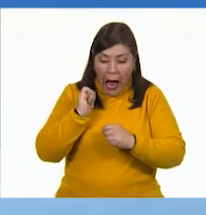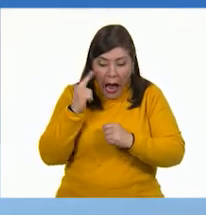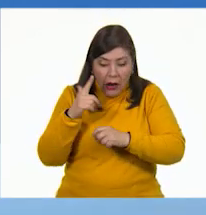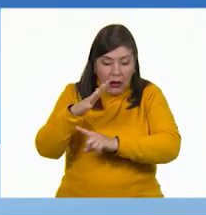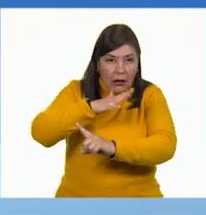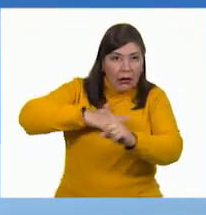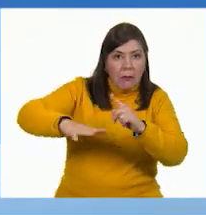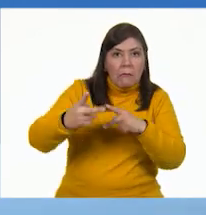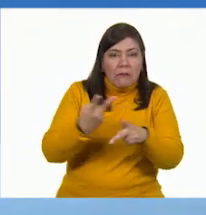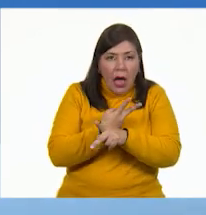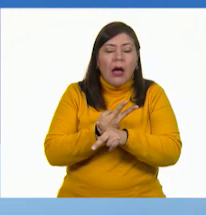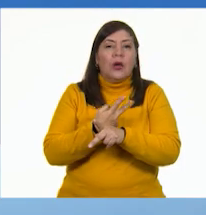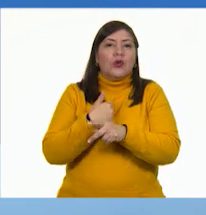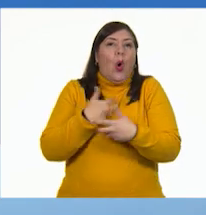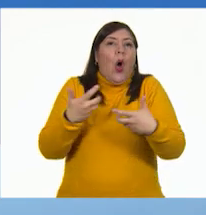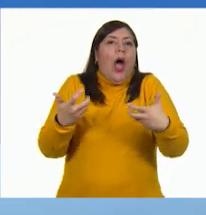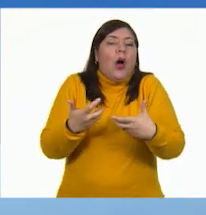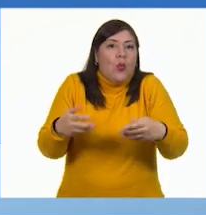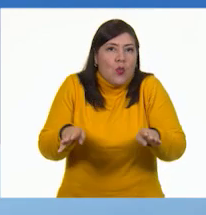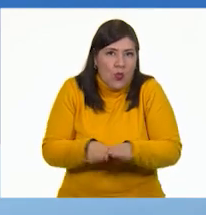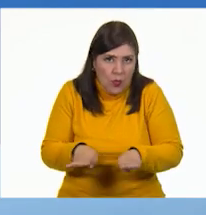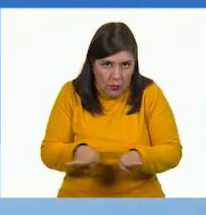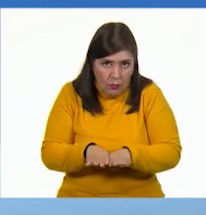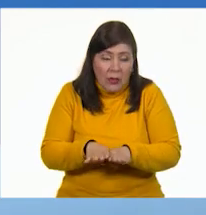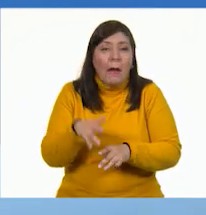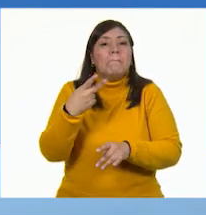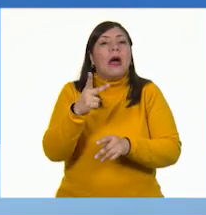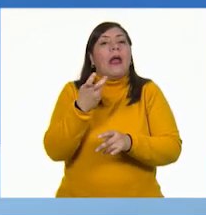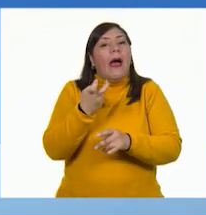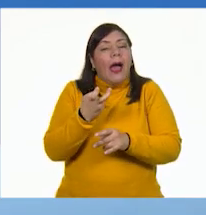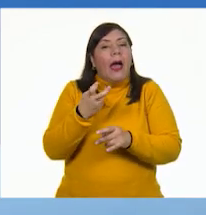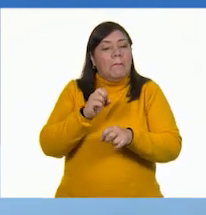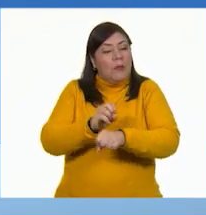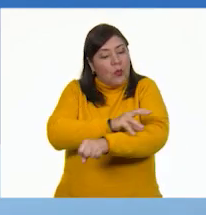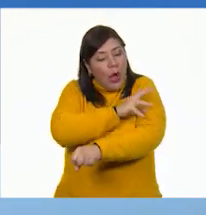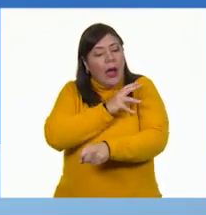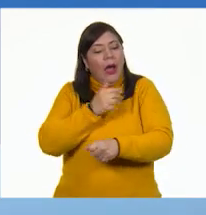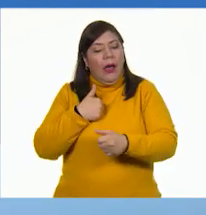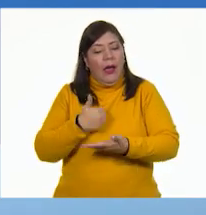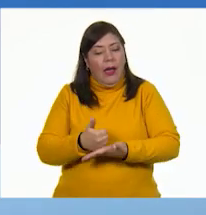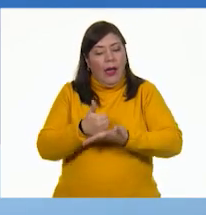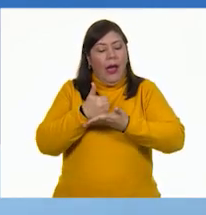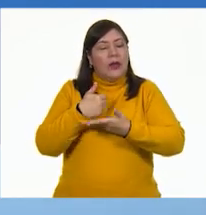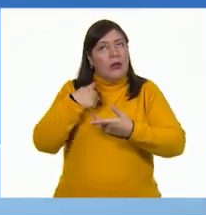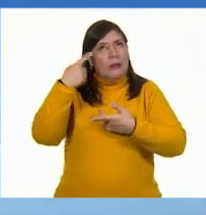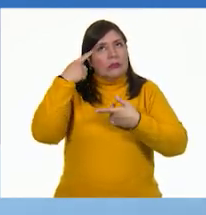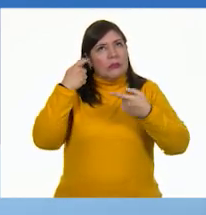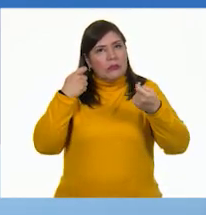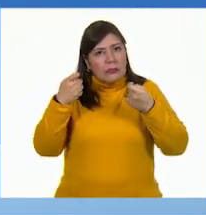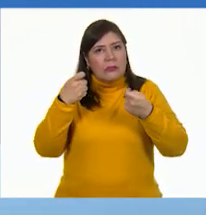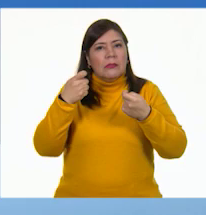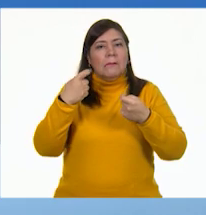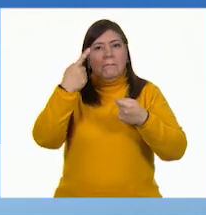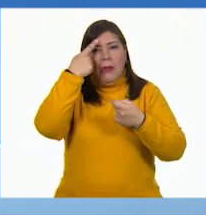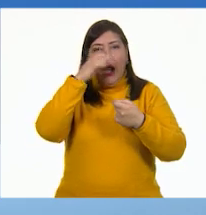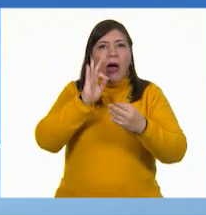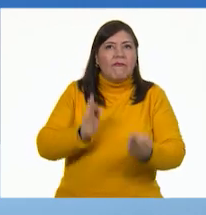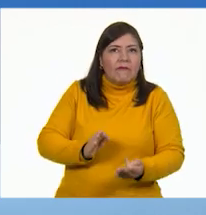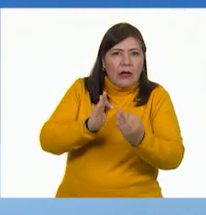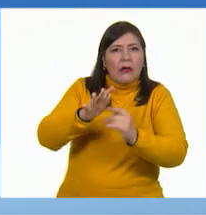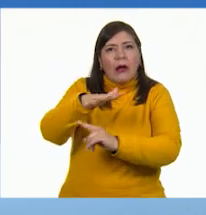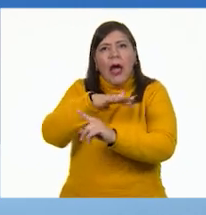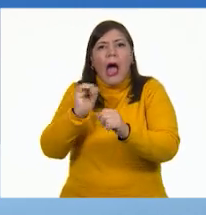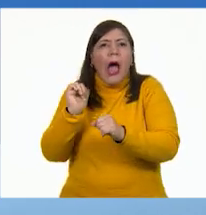nuestro alrededor, pero también nos ayudan a comportarnos de manera adecuada ante determinadas